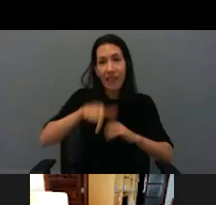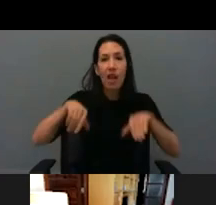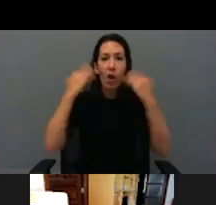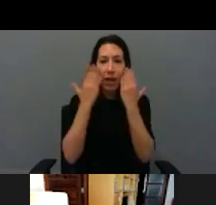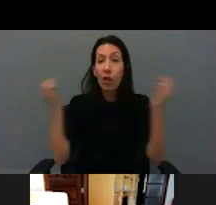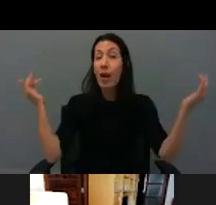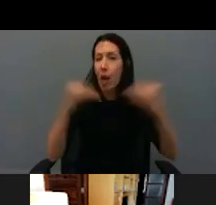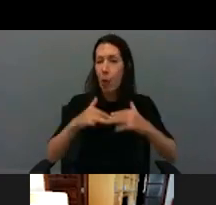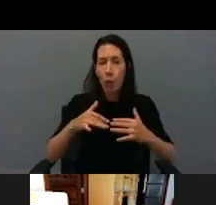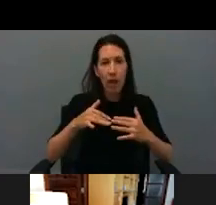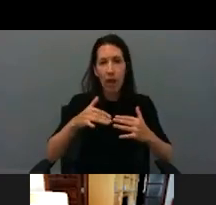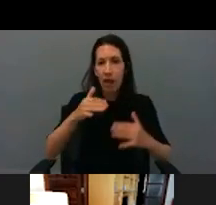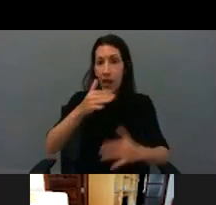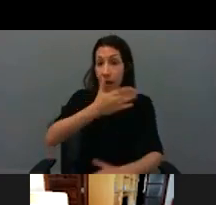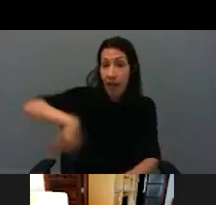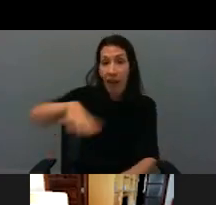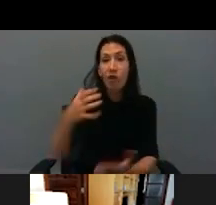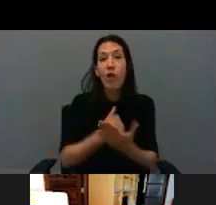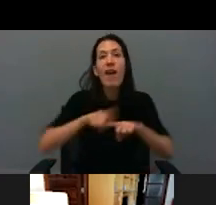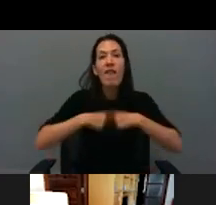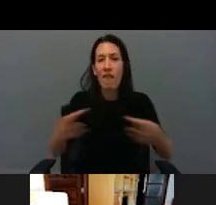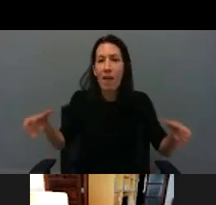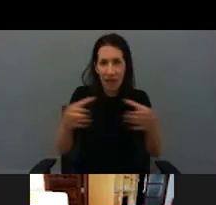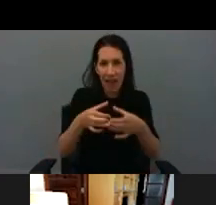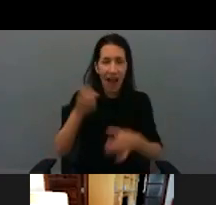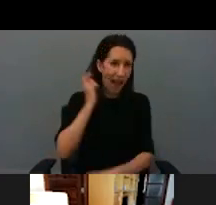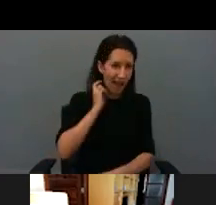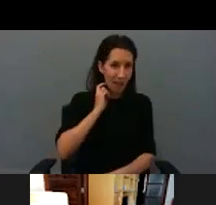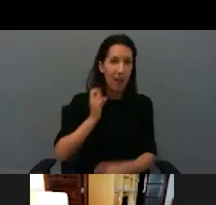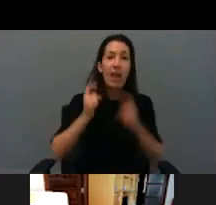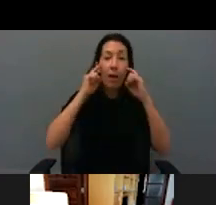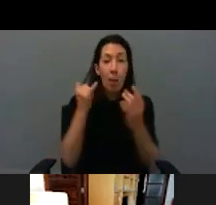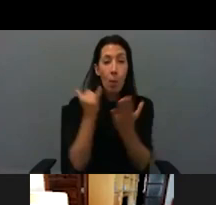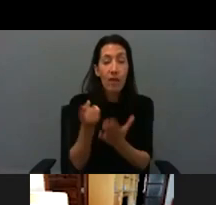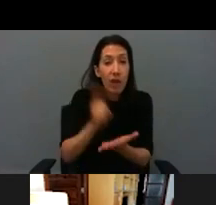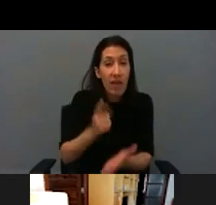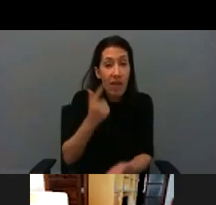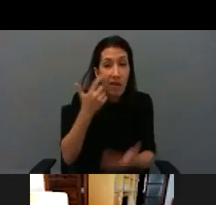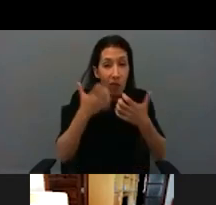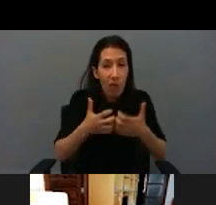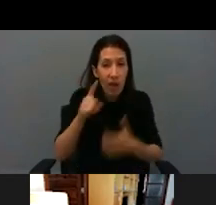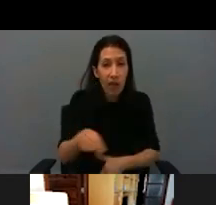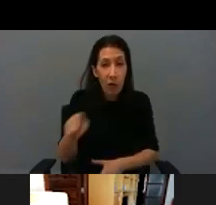reúne a toda la familia SPAZ. Intentamos nuevamente.